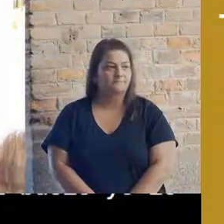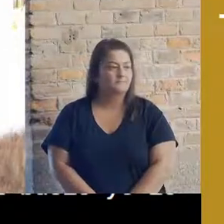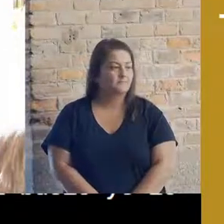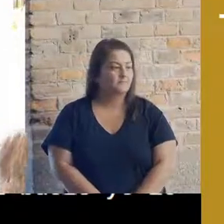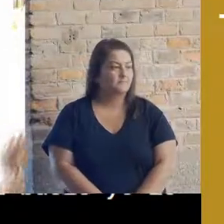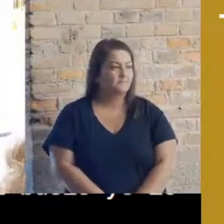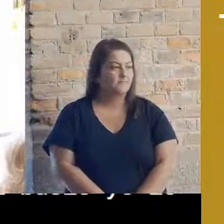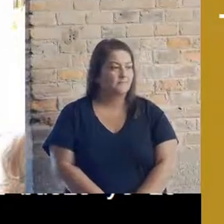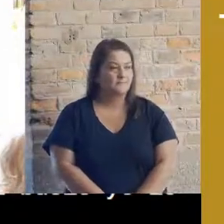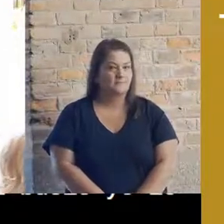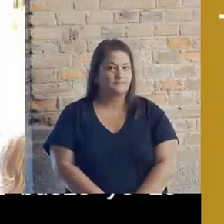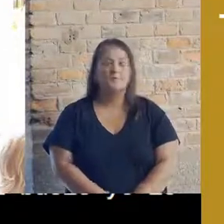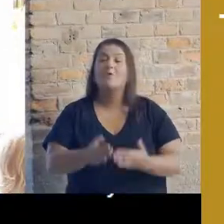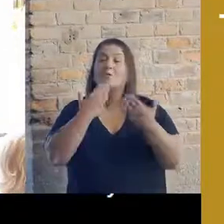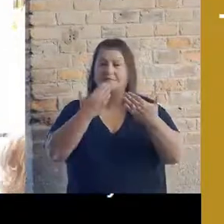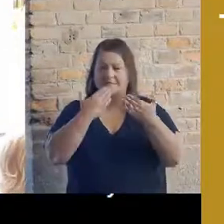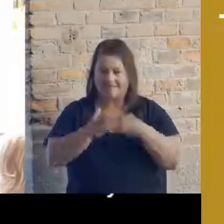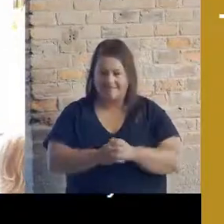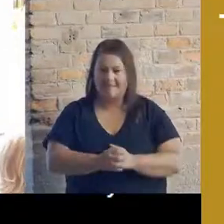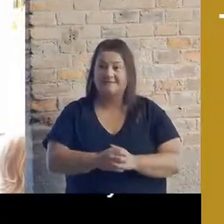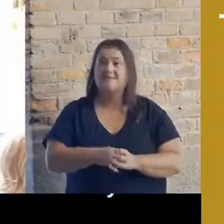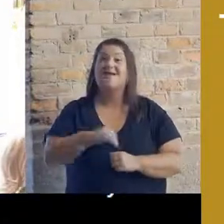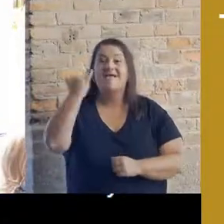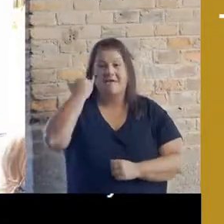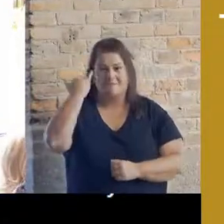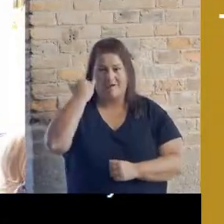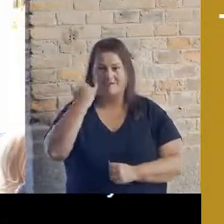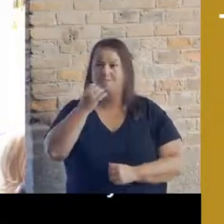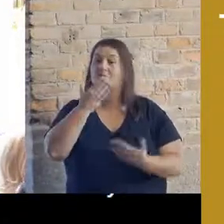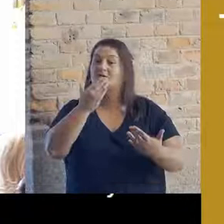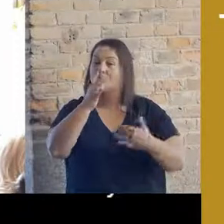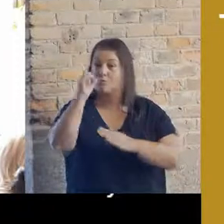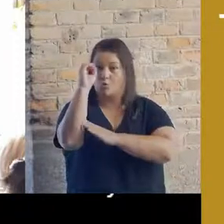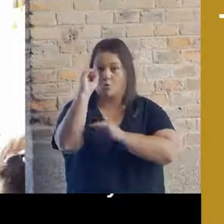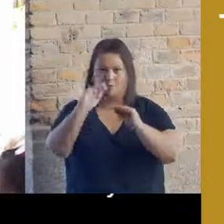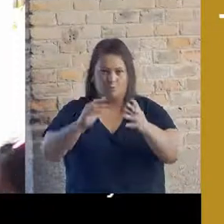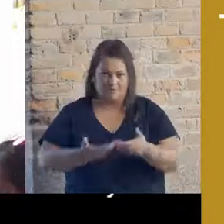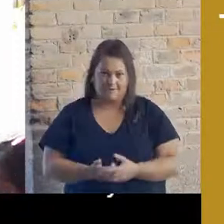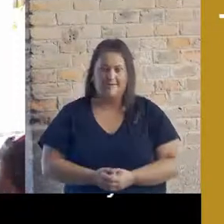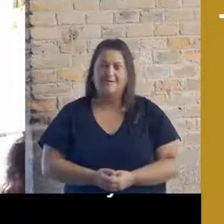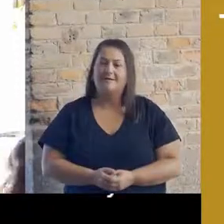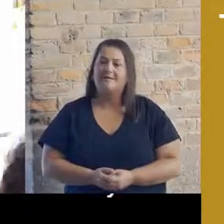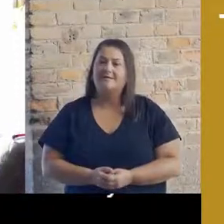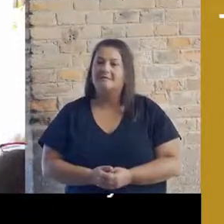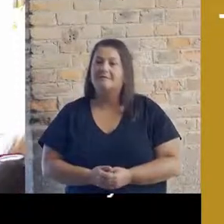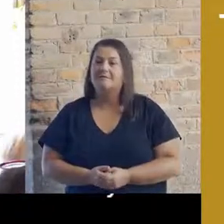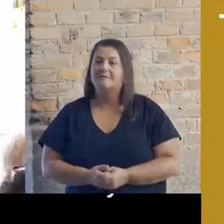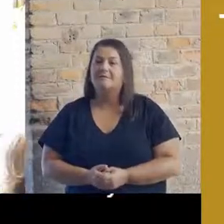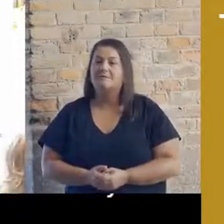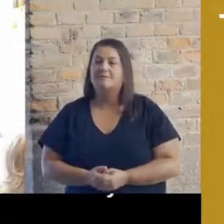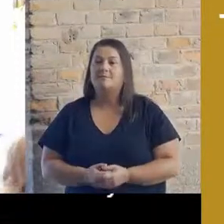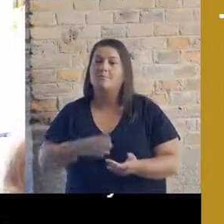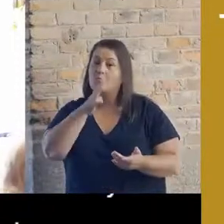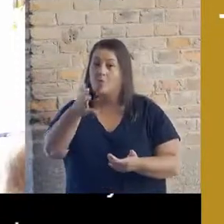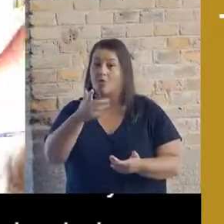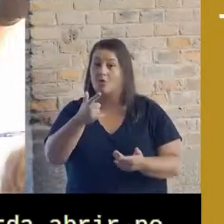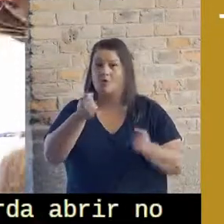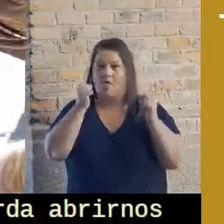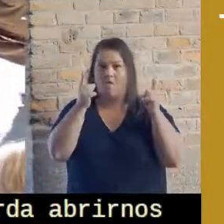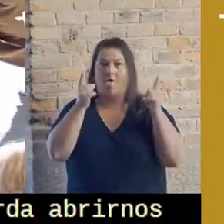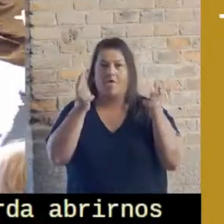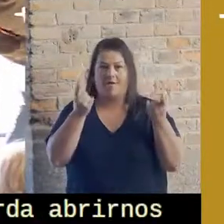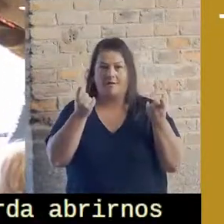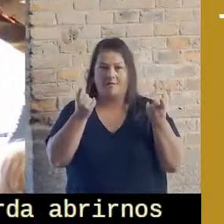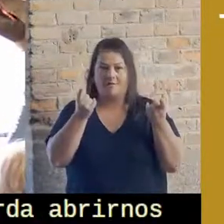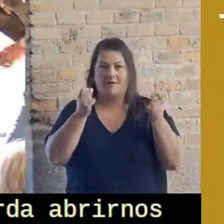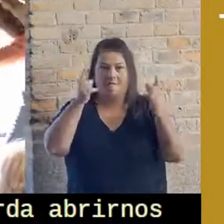placer Muchísimas gracias Eva por tu ponencia por por abrirnos los ojos que